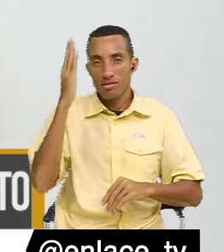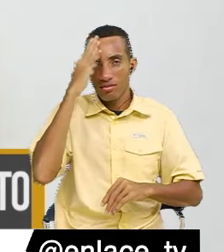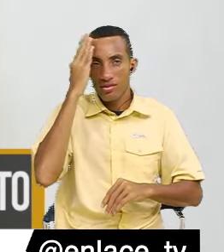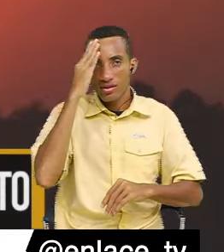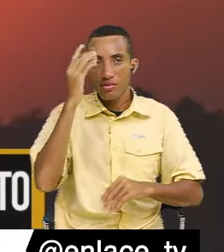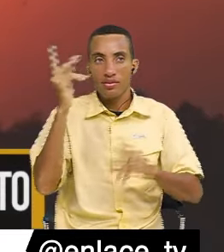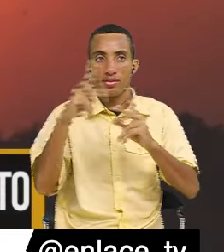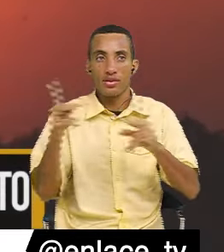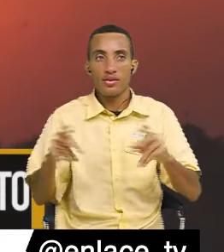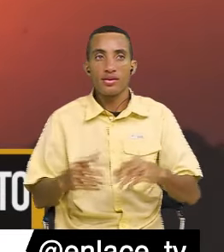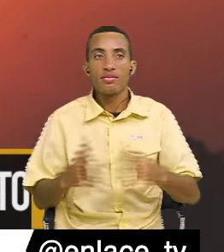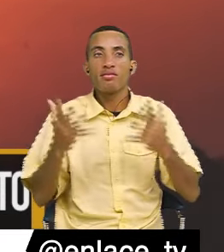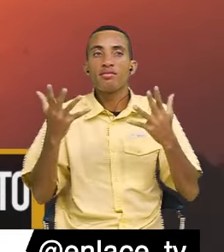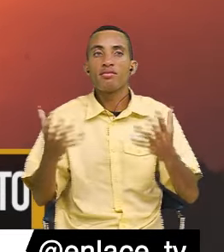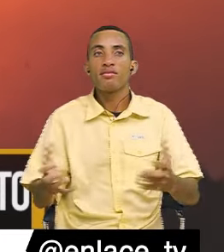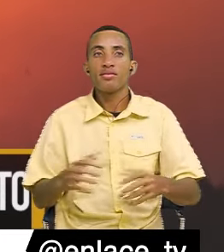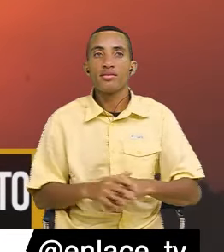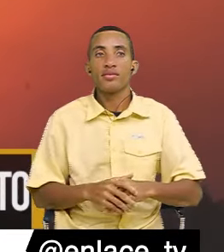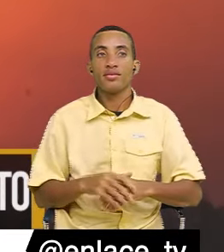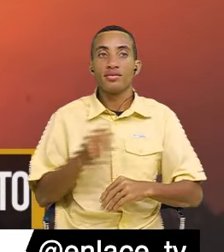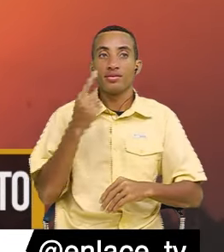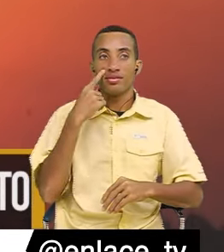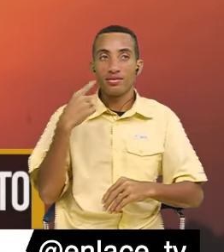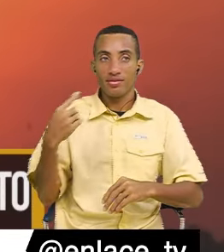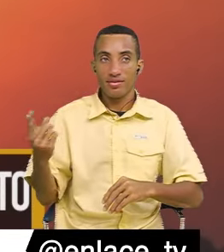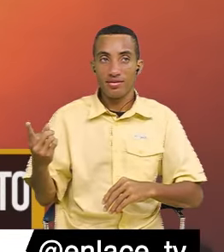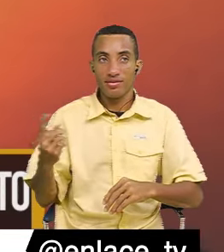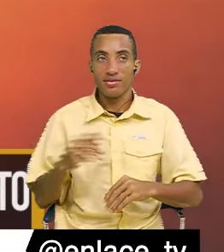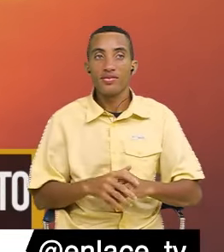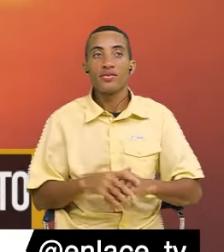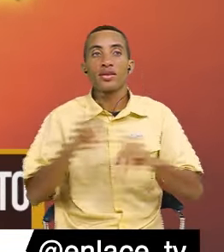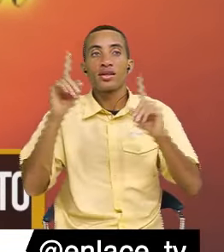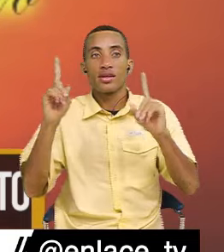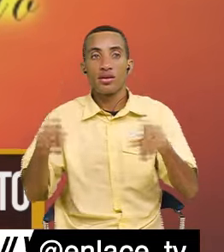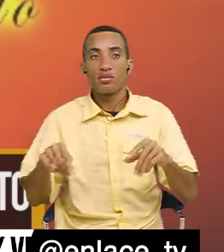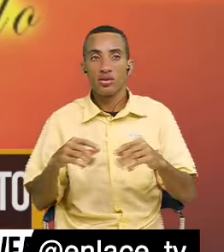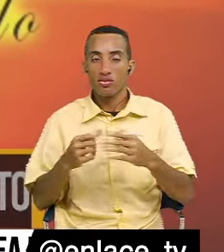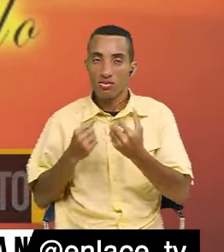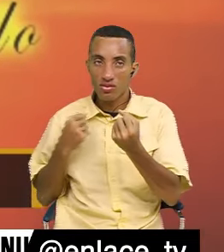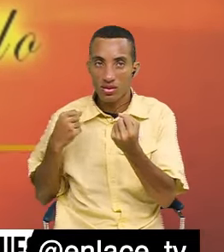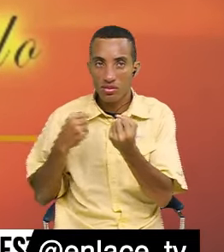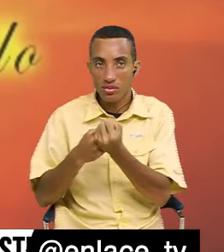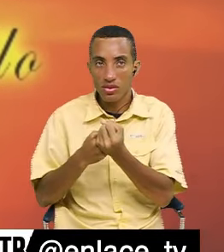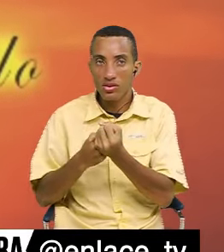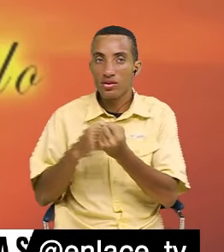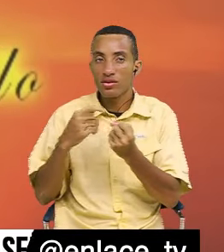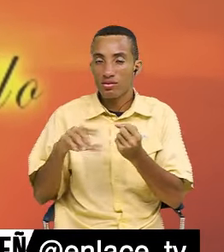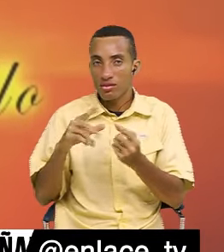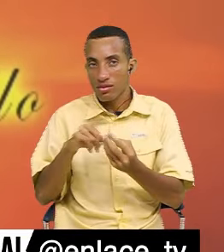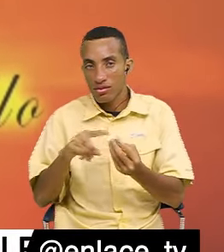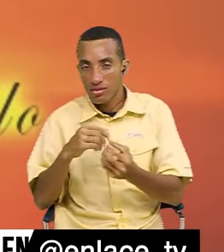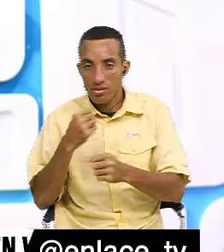se va a tratar el evento. A través del afiche oficial, la organización del festival también apoya y reconoce la mano de obra